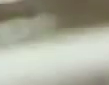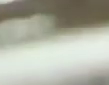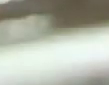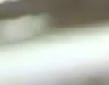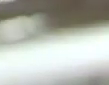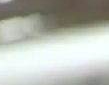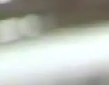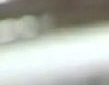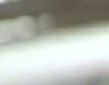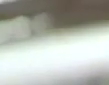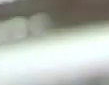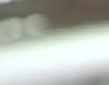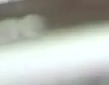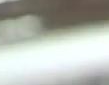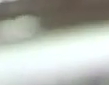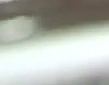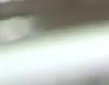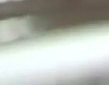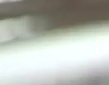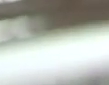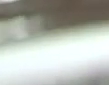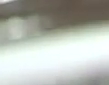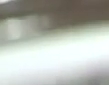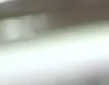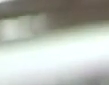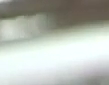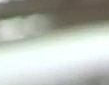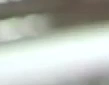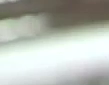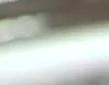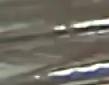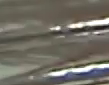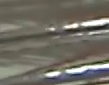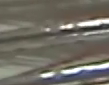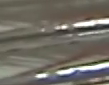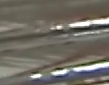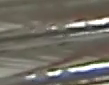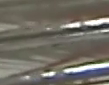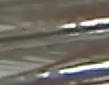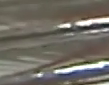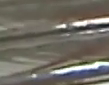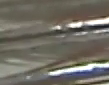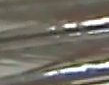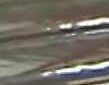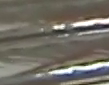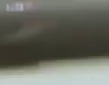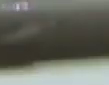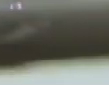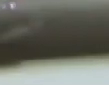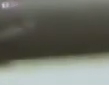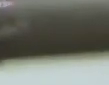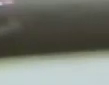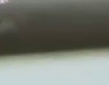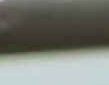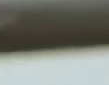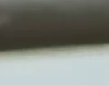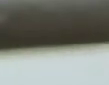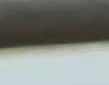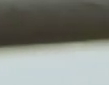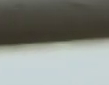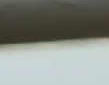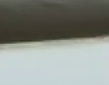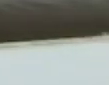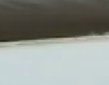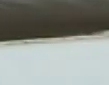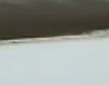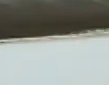también el cacao fermentado que le añade cierto valor y díaz y pasar a los procesos de industrialización que se van a traducir